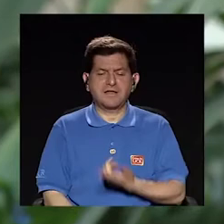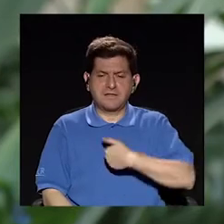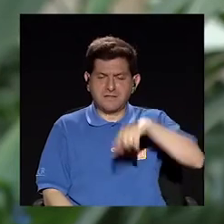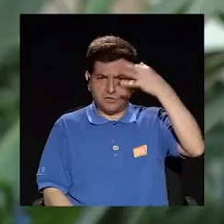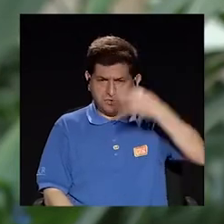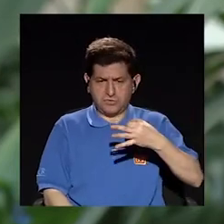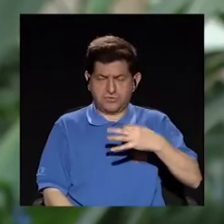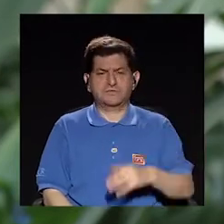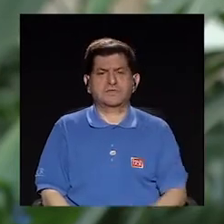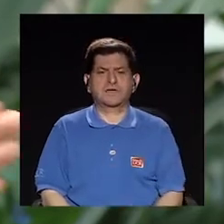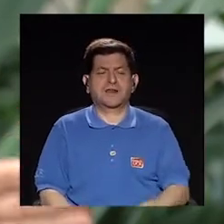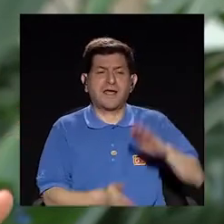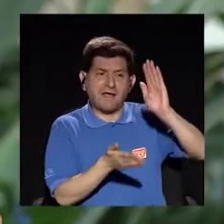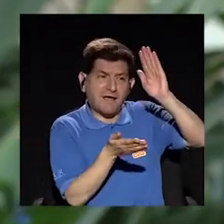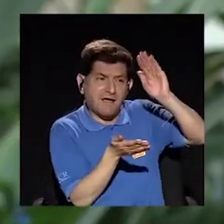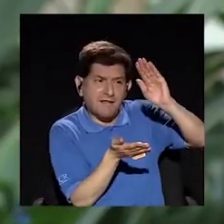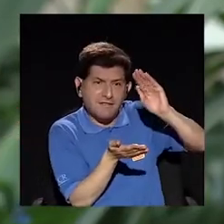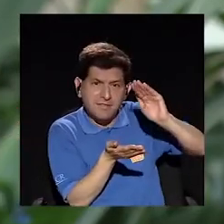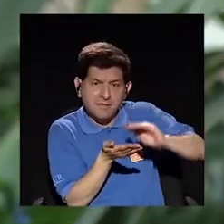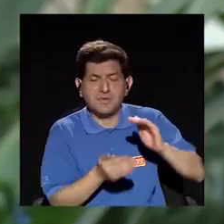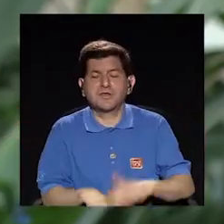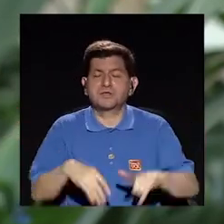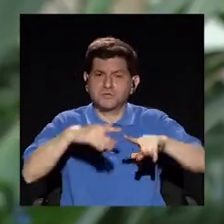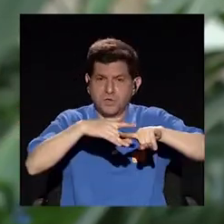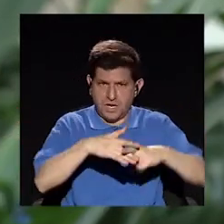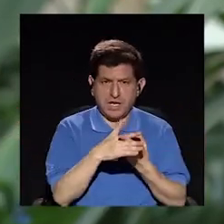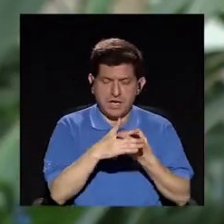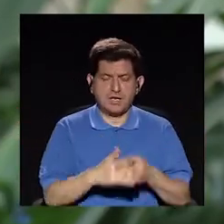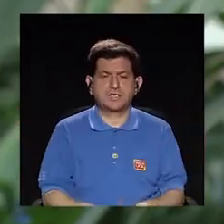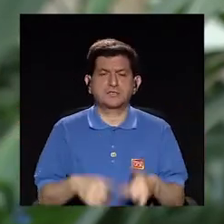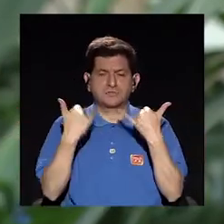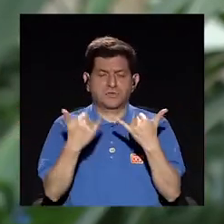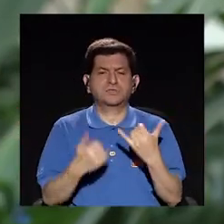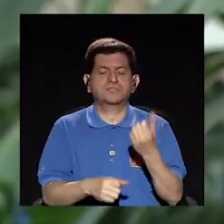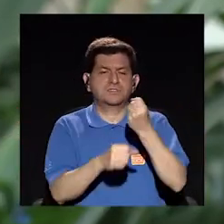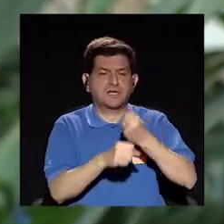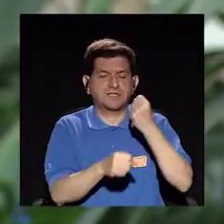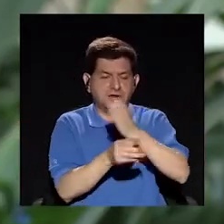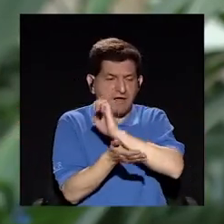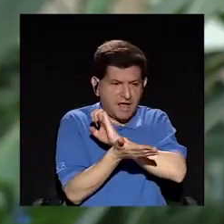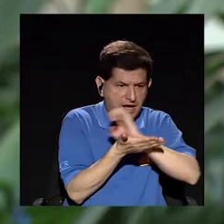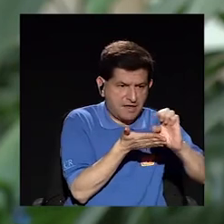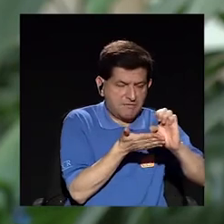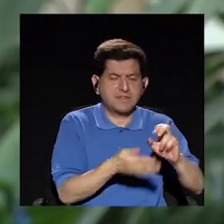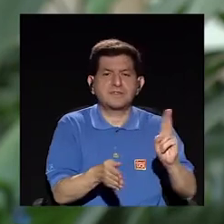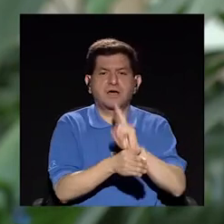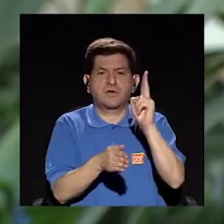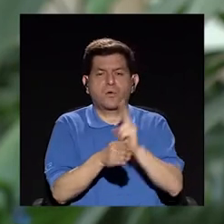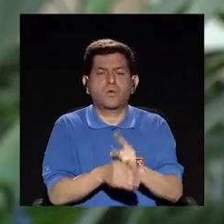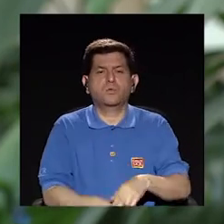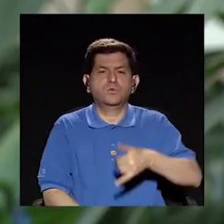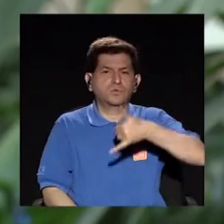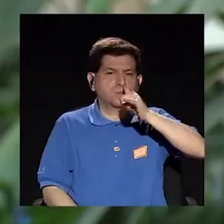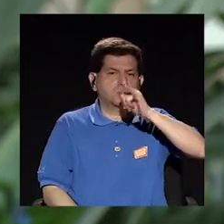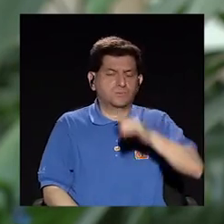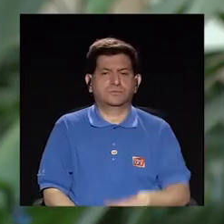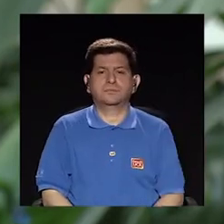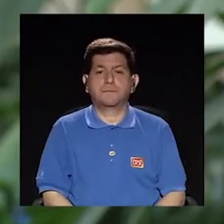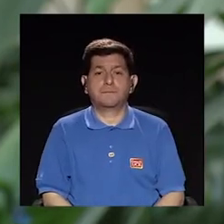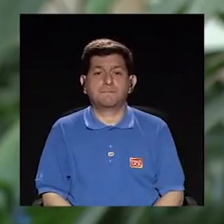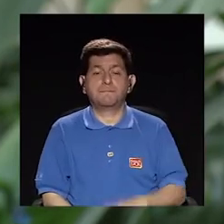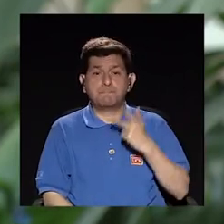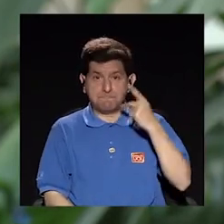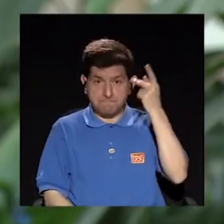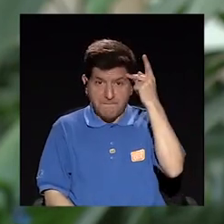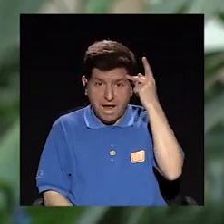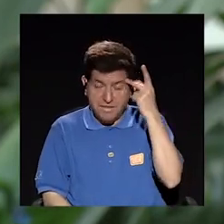nosotros consideramos importante bajar la edad de inicio para comenzar a trabajar en lo que es prevención de consumo de alcohol. Entonces, realmente